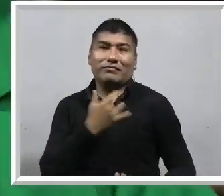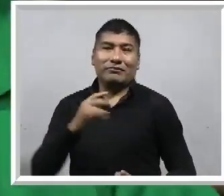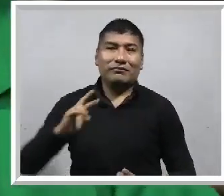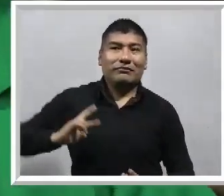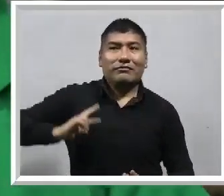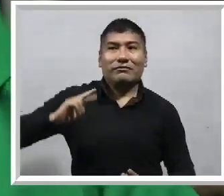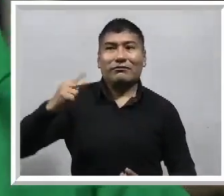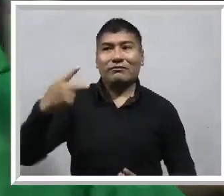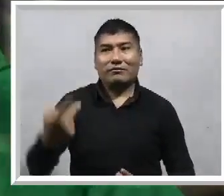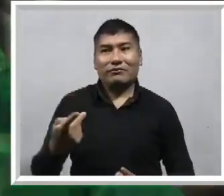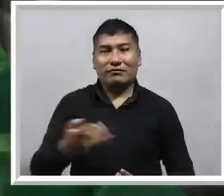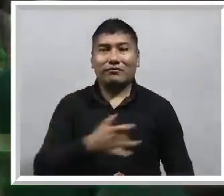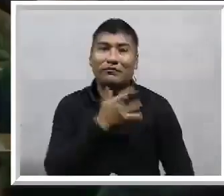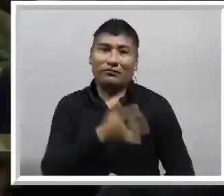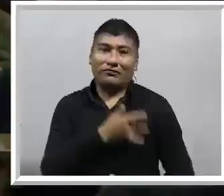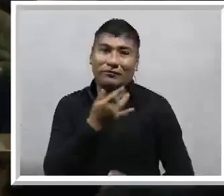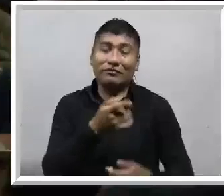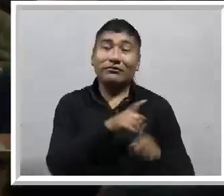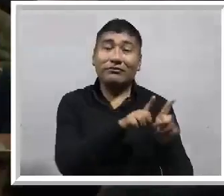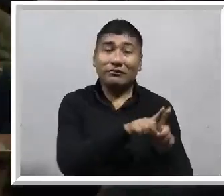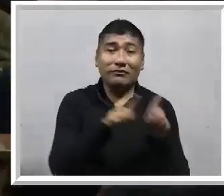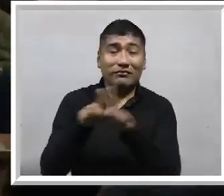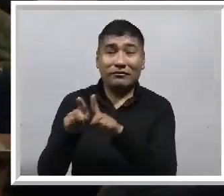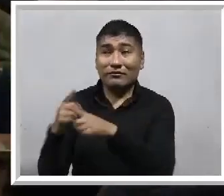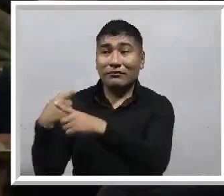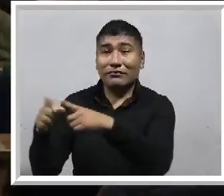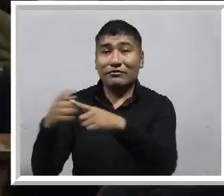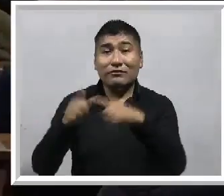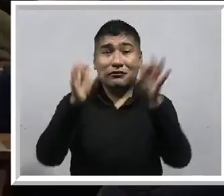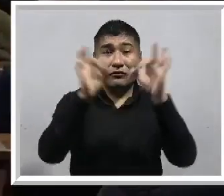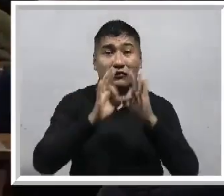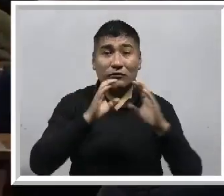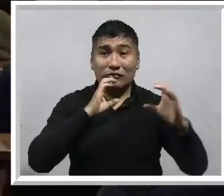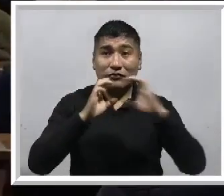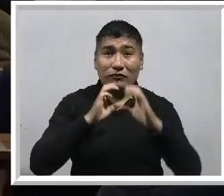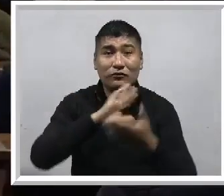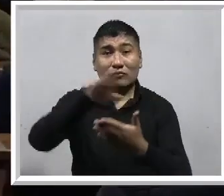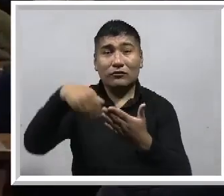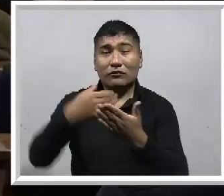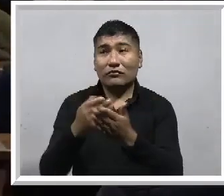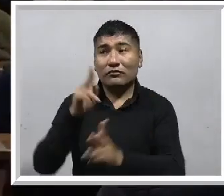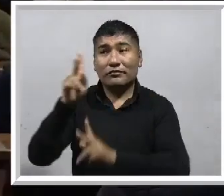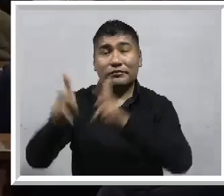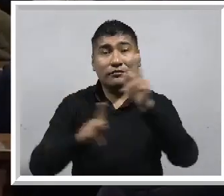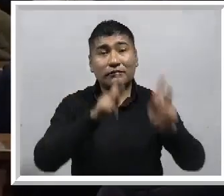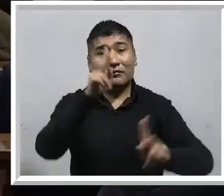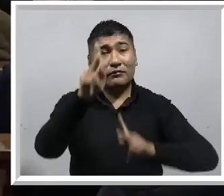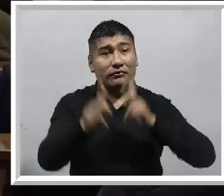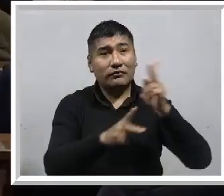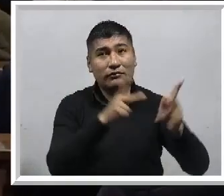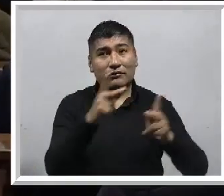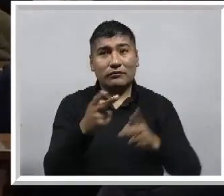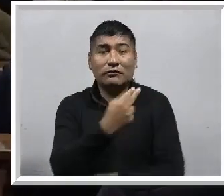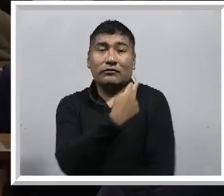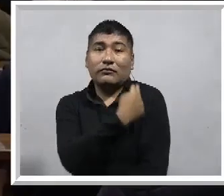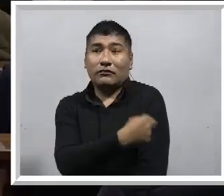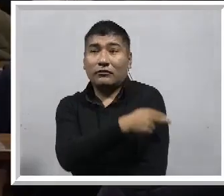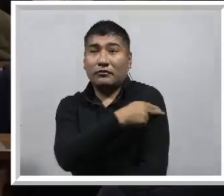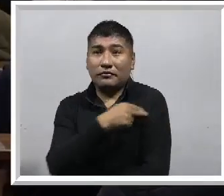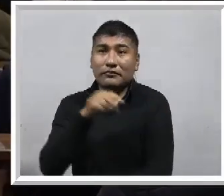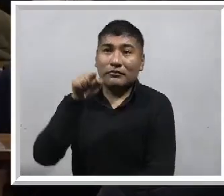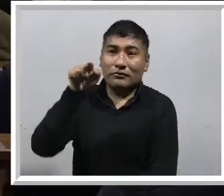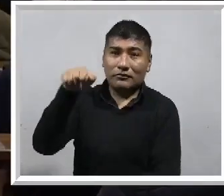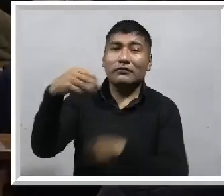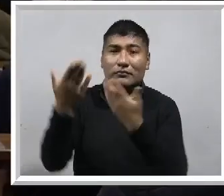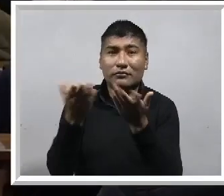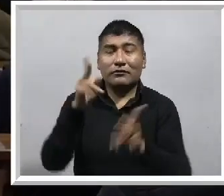fraterno saludo también por los medios de comunicación a todas las personas que están en los hospitales sabemos muy